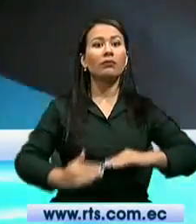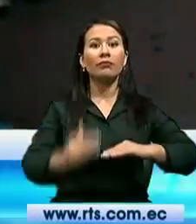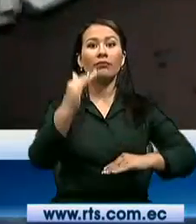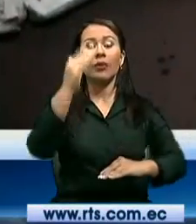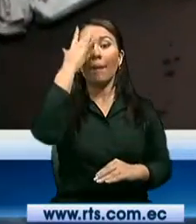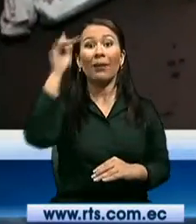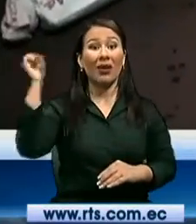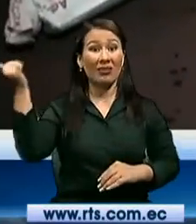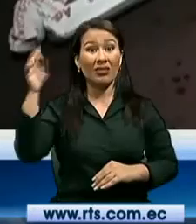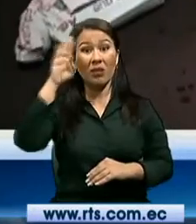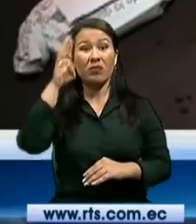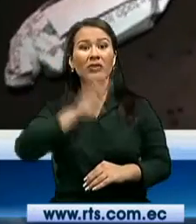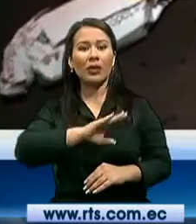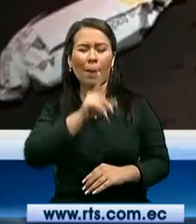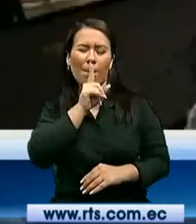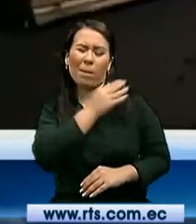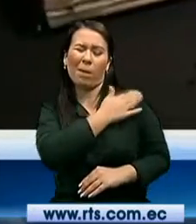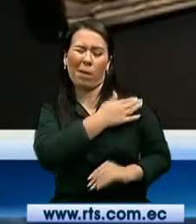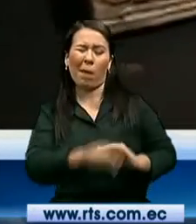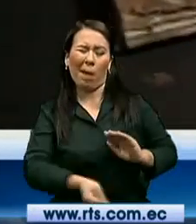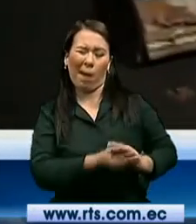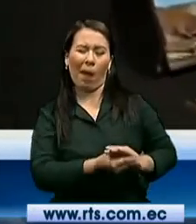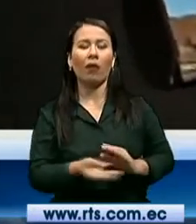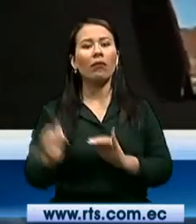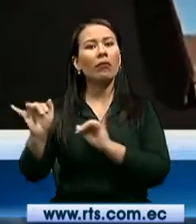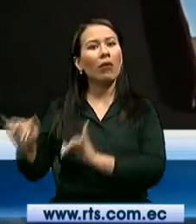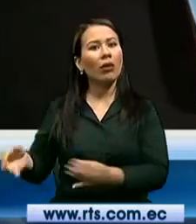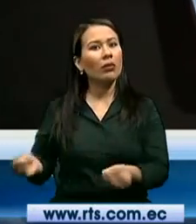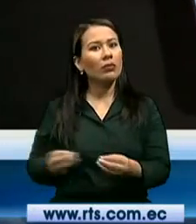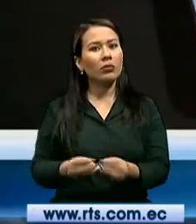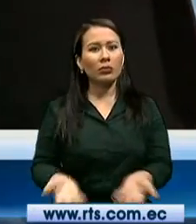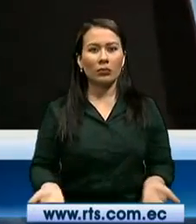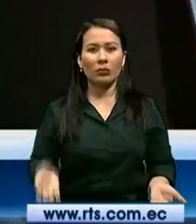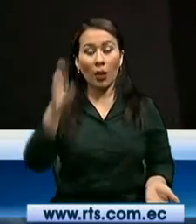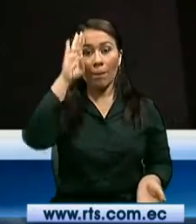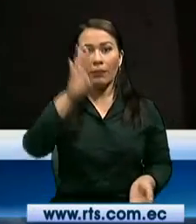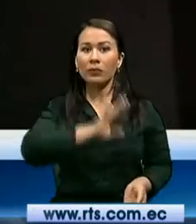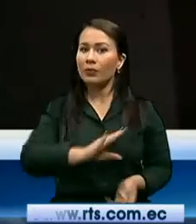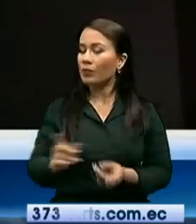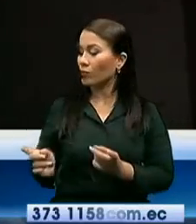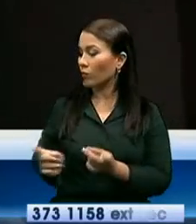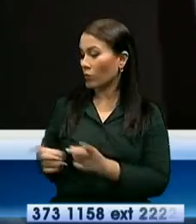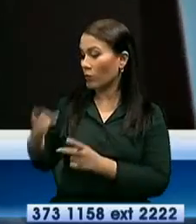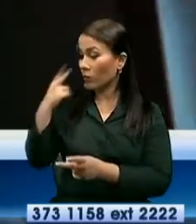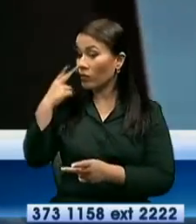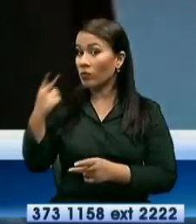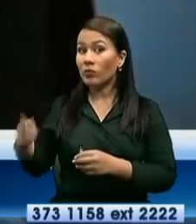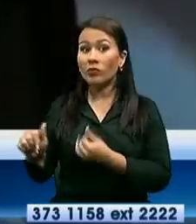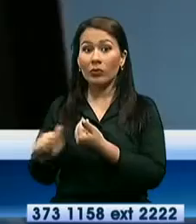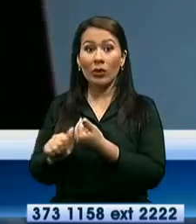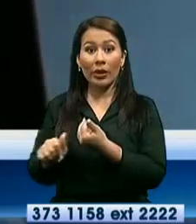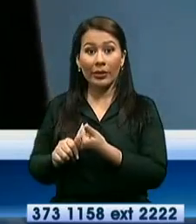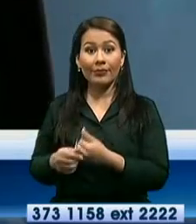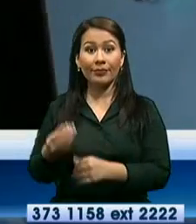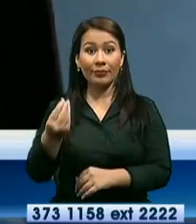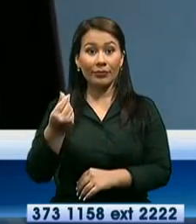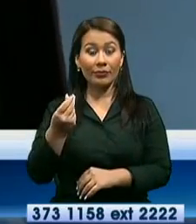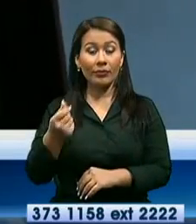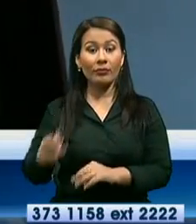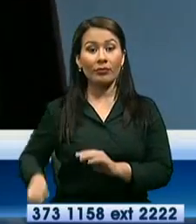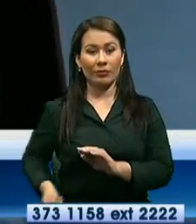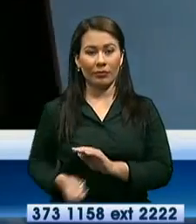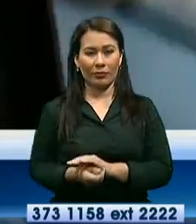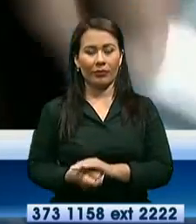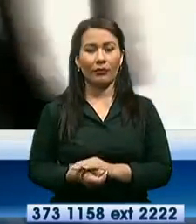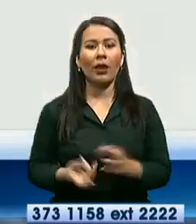conocen a él y lo dejan a él que siga vendiendo. Hemos visto que se acercan los policías, se le acercan ellos a darle la coima y